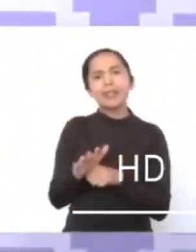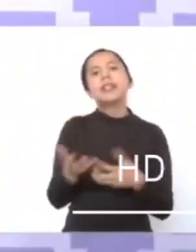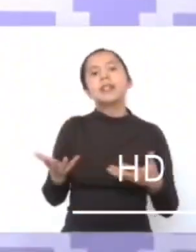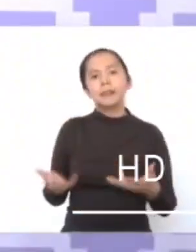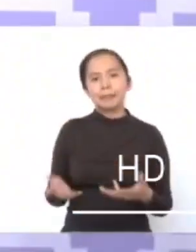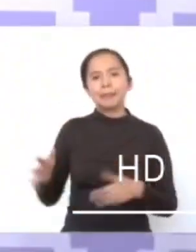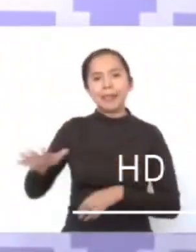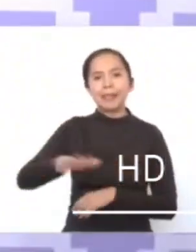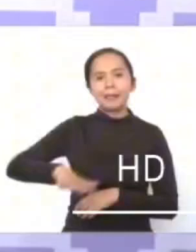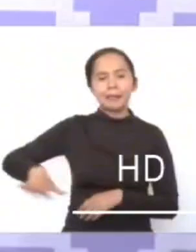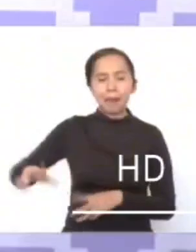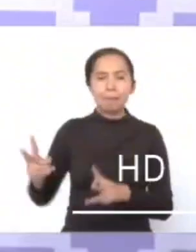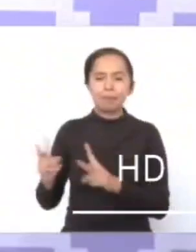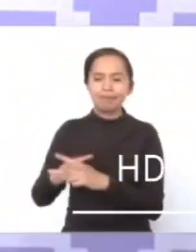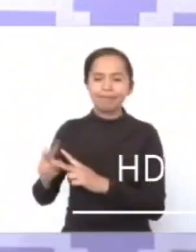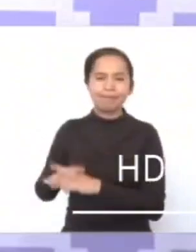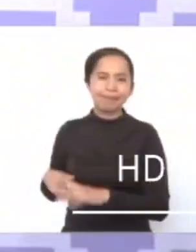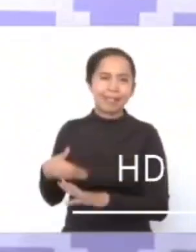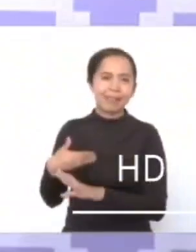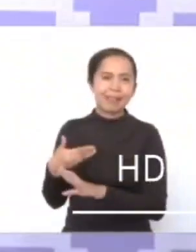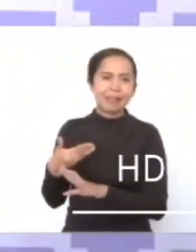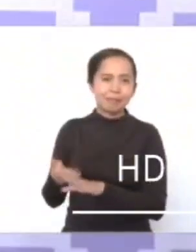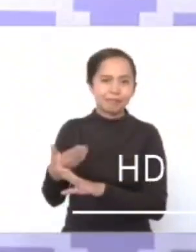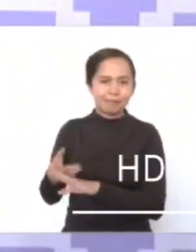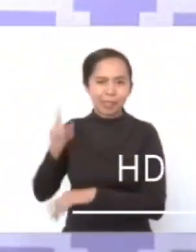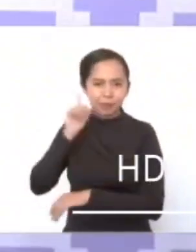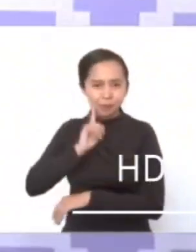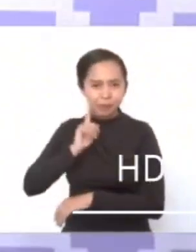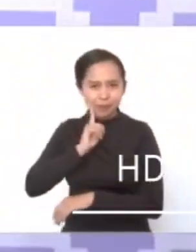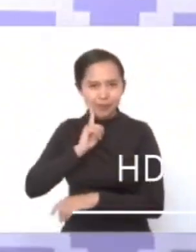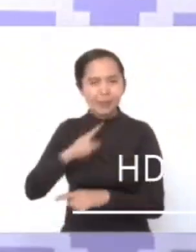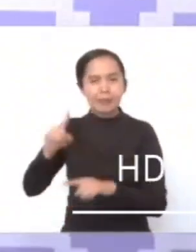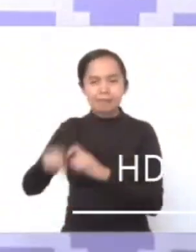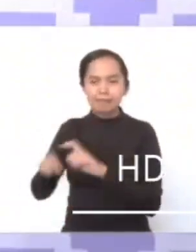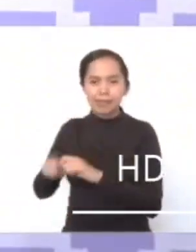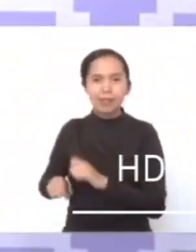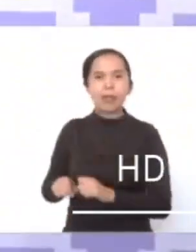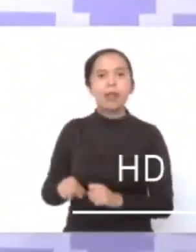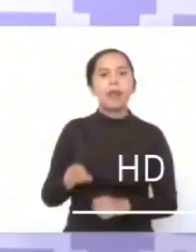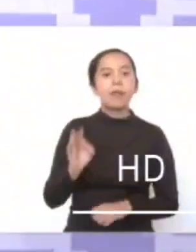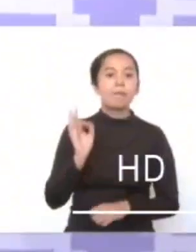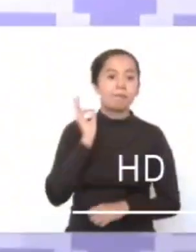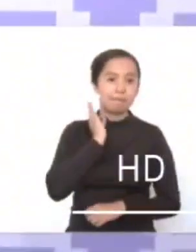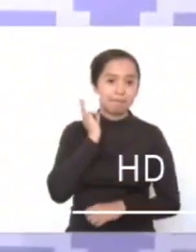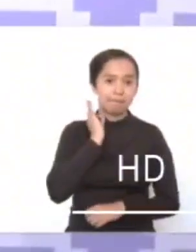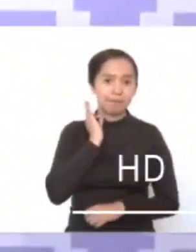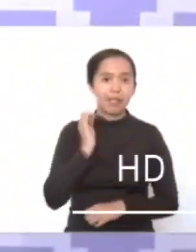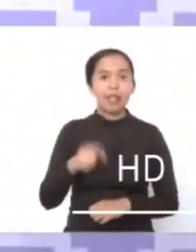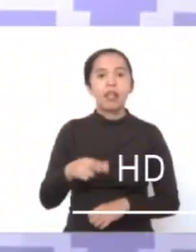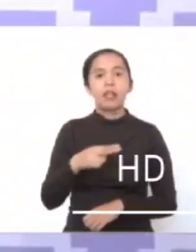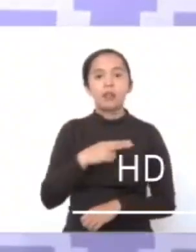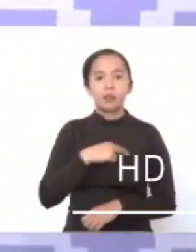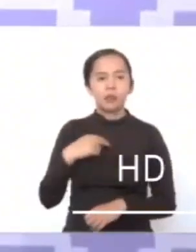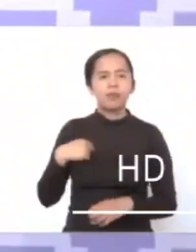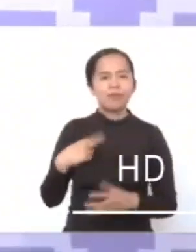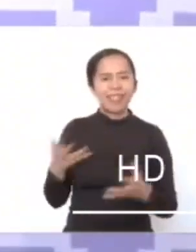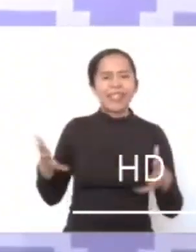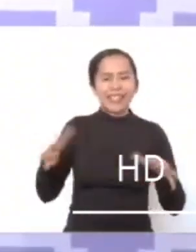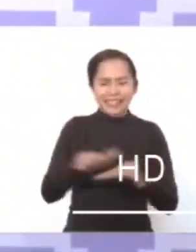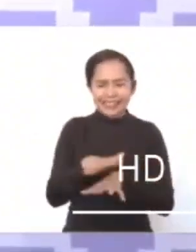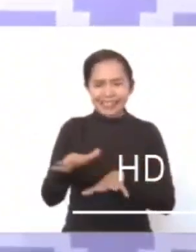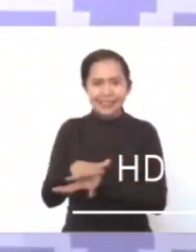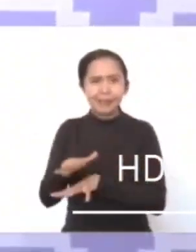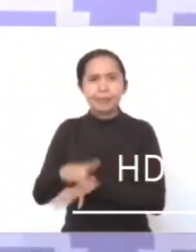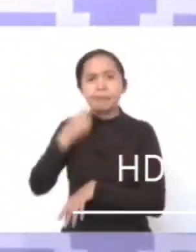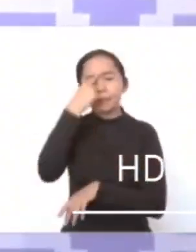las manifestaciones de violencia contra las mujeres. La Fiscalía se ha transformado para garantizar